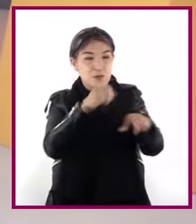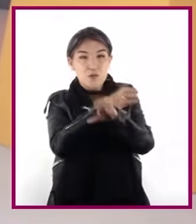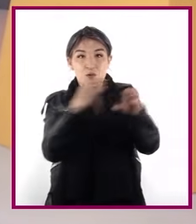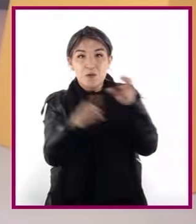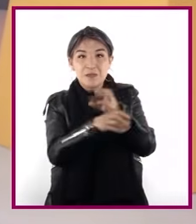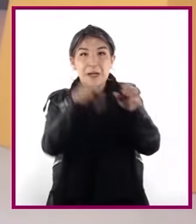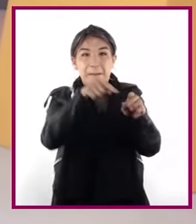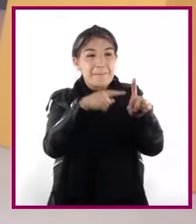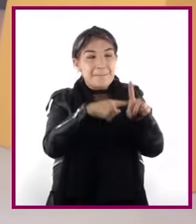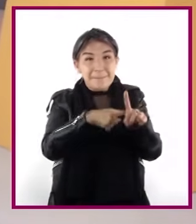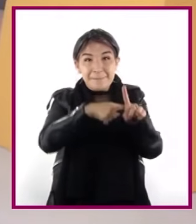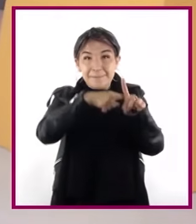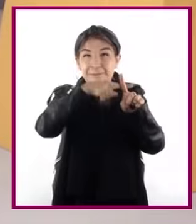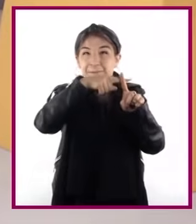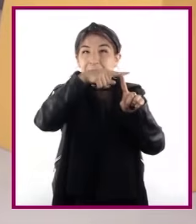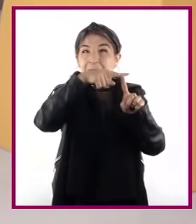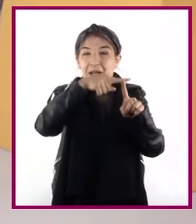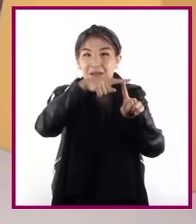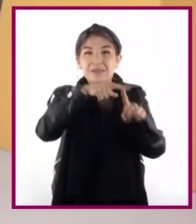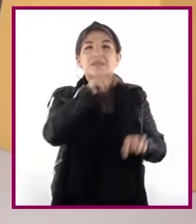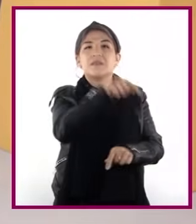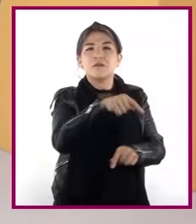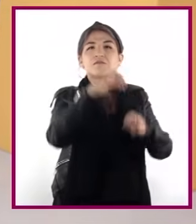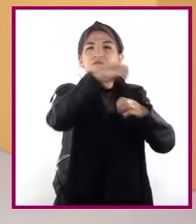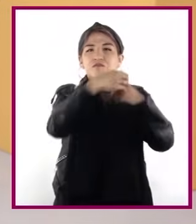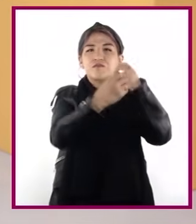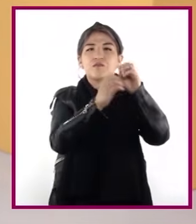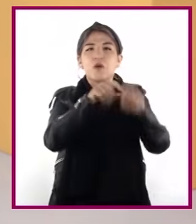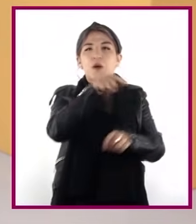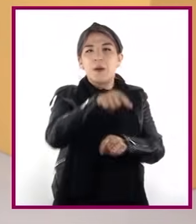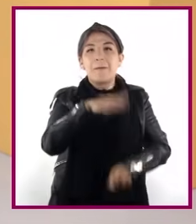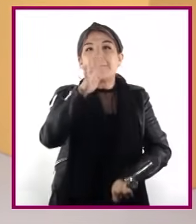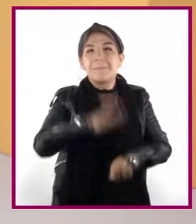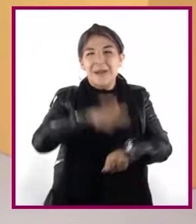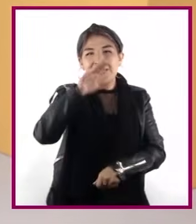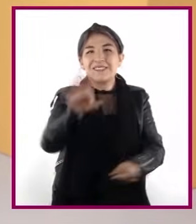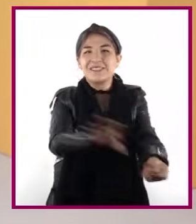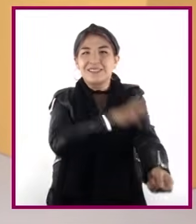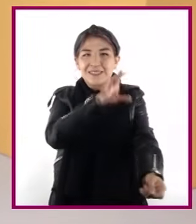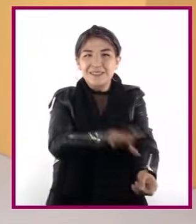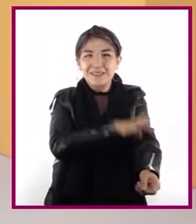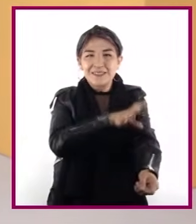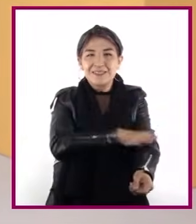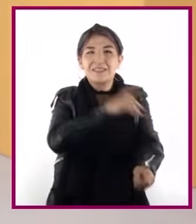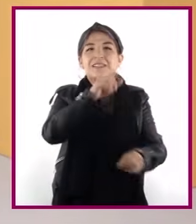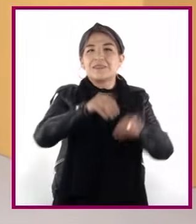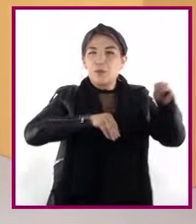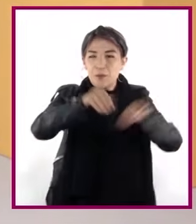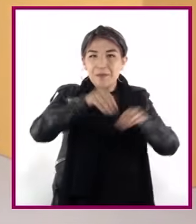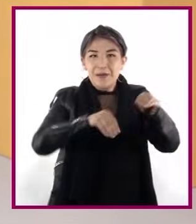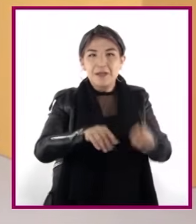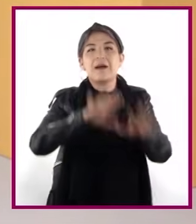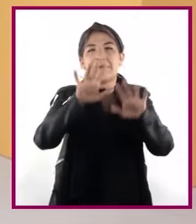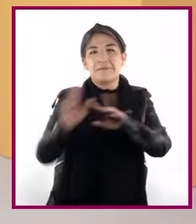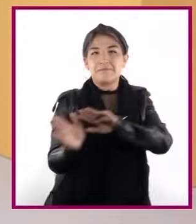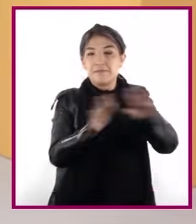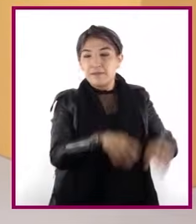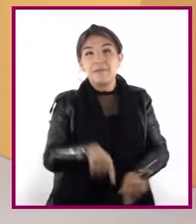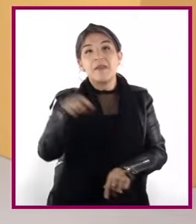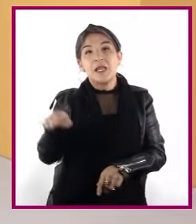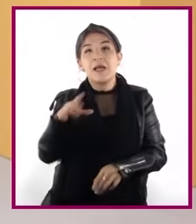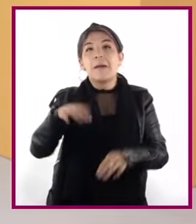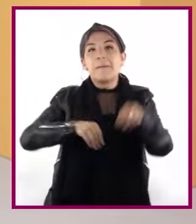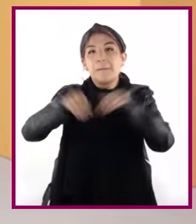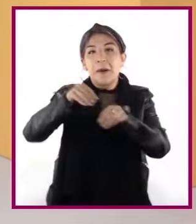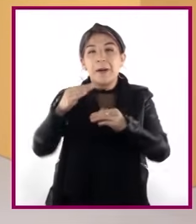y aumentar la temperatura, las partículas adquieren mayor energía cinética. En consecuencia, incrementan